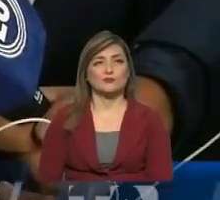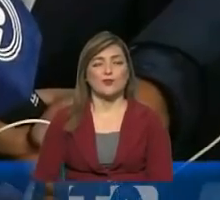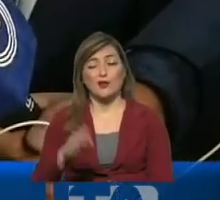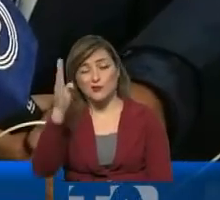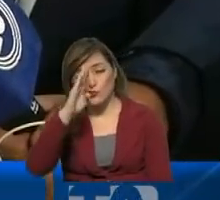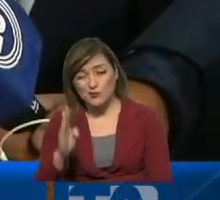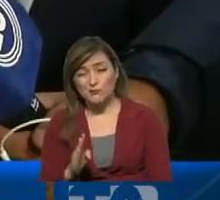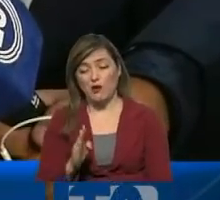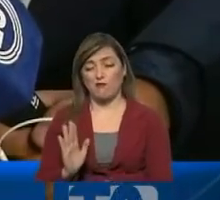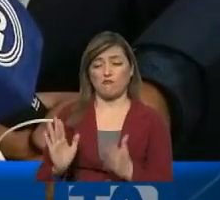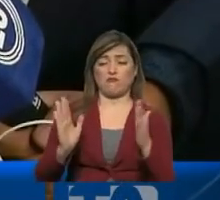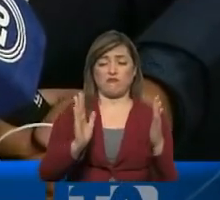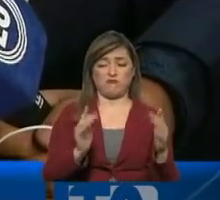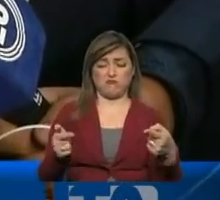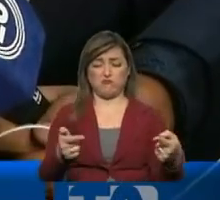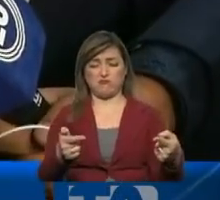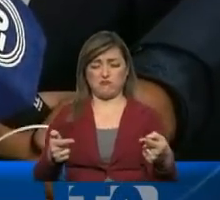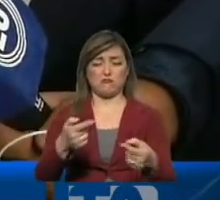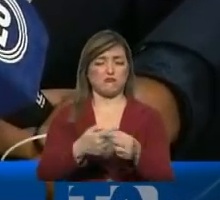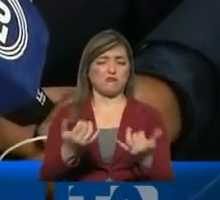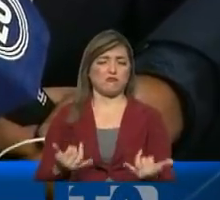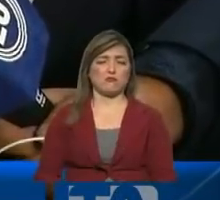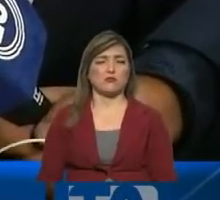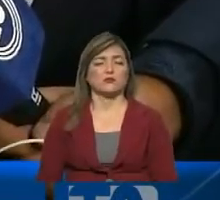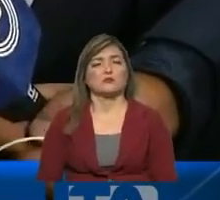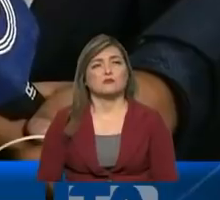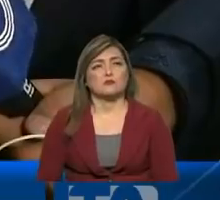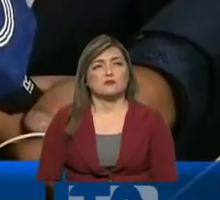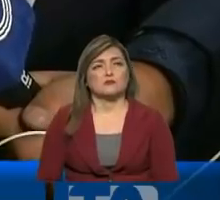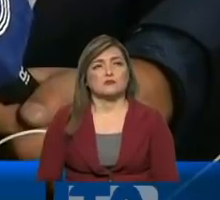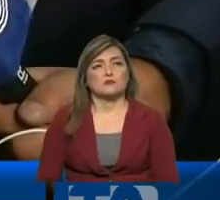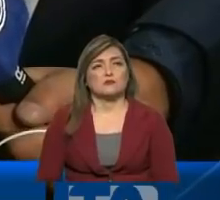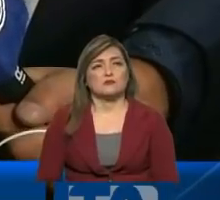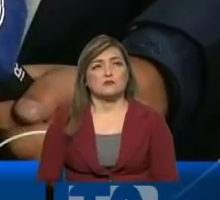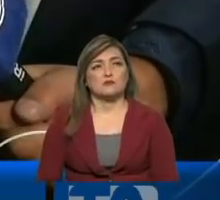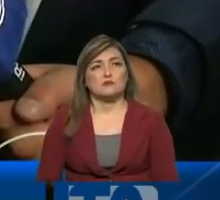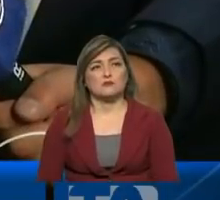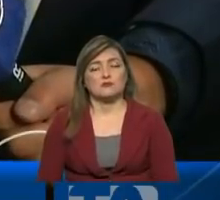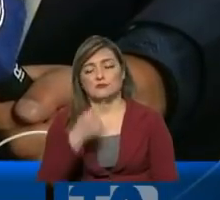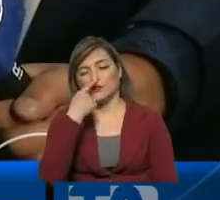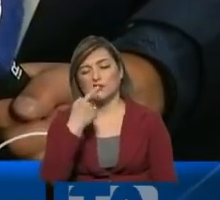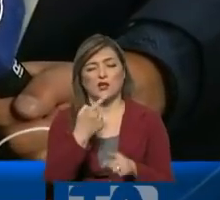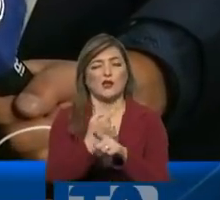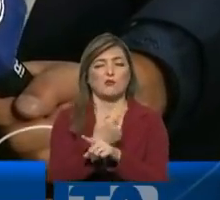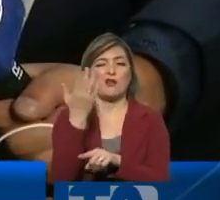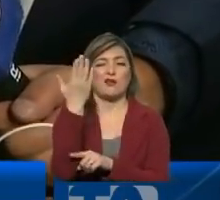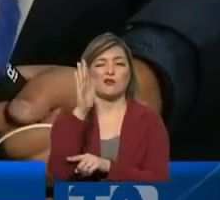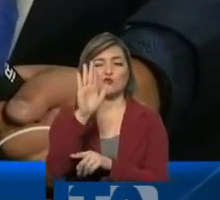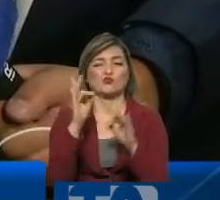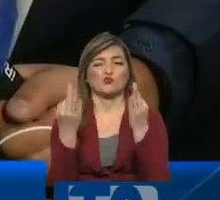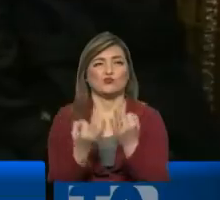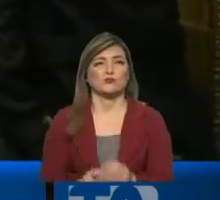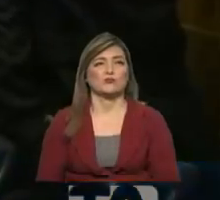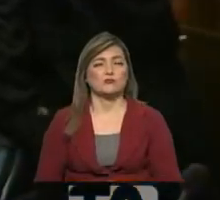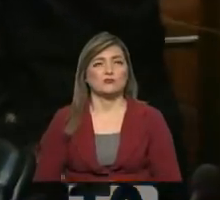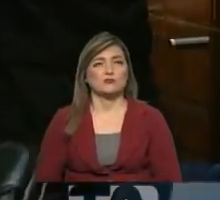nos vuelvan a enfrentar a los quiteños como el día de hoy se intentó hacer por los de un alcalde y su